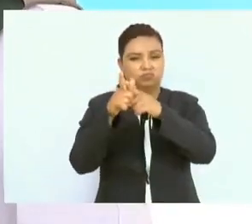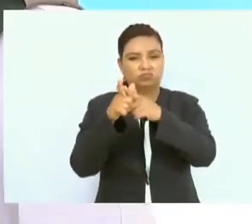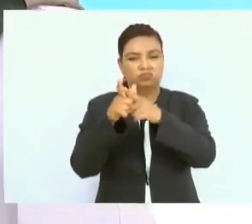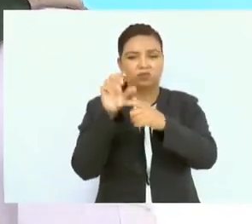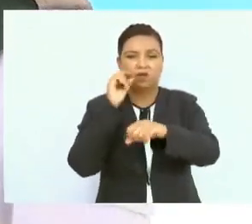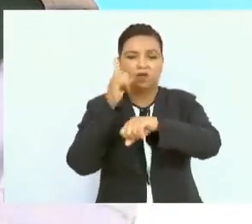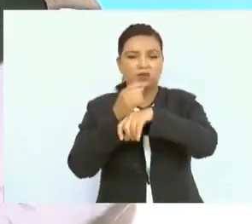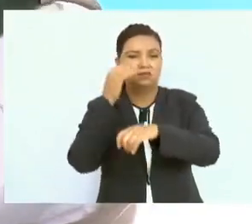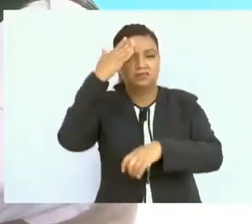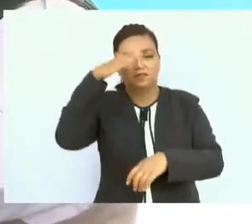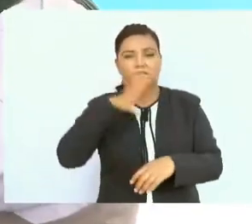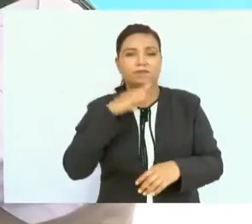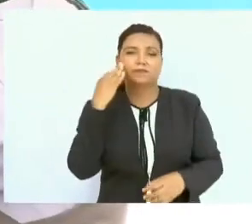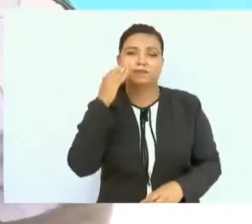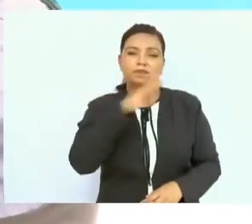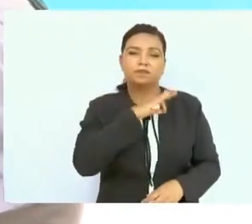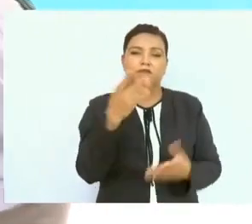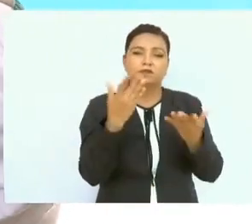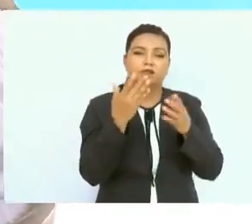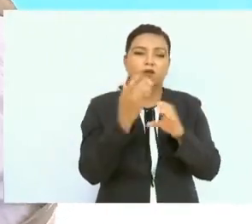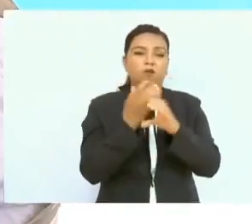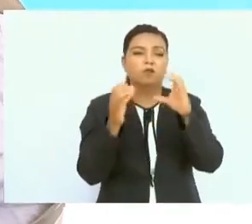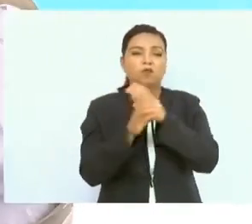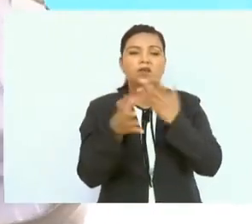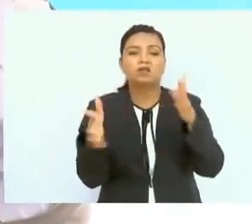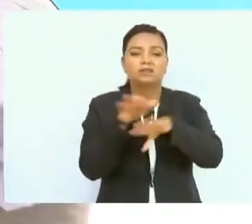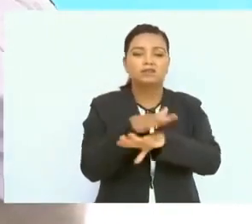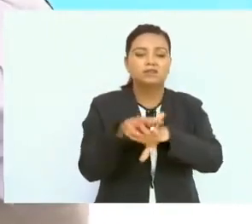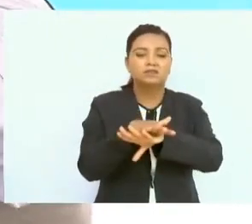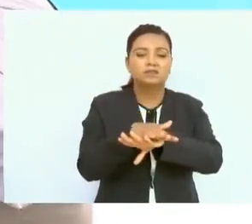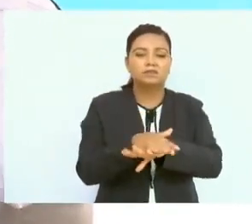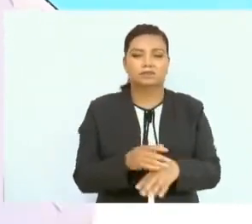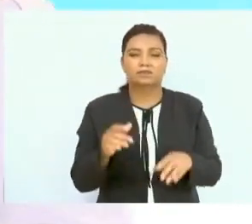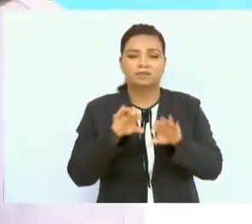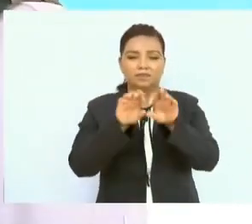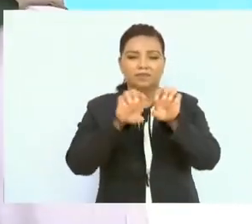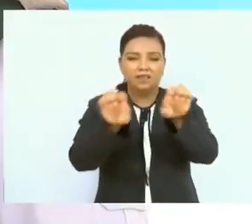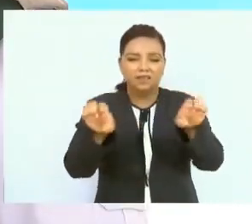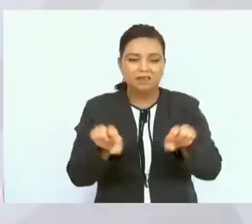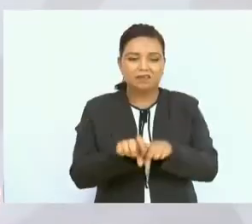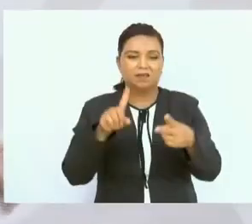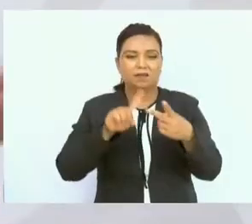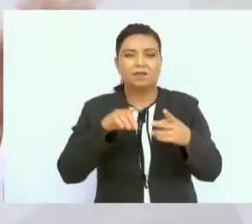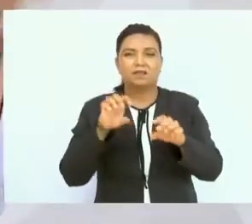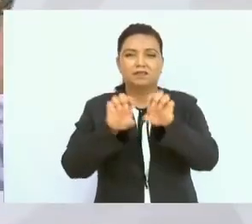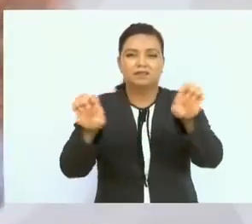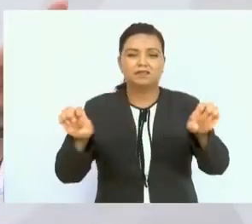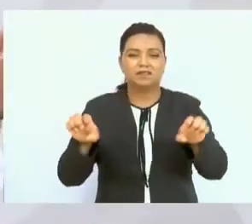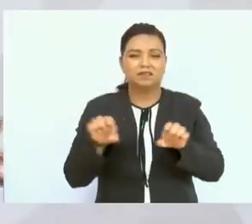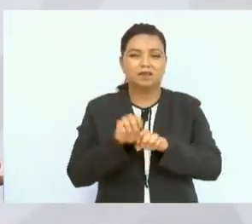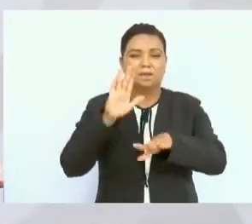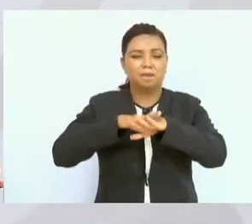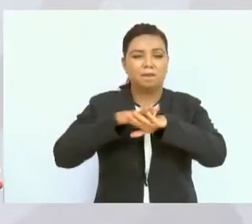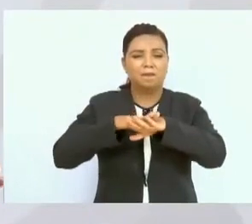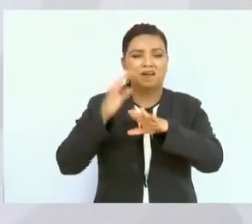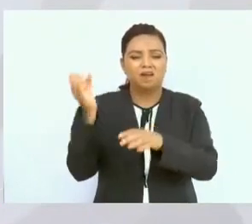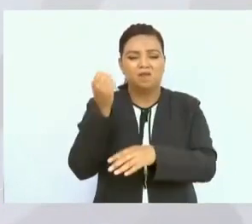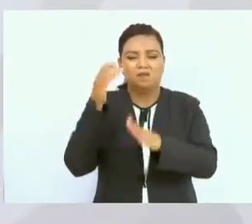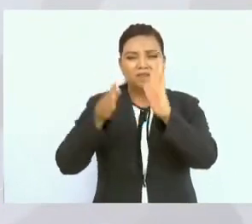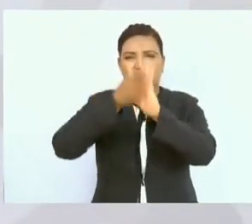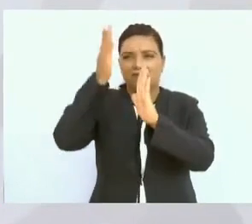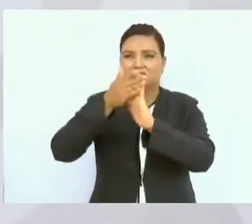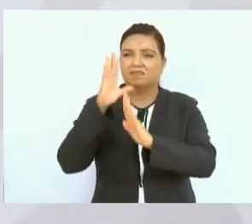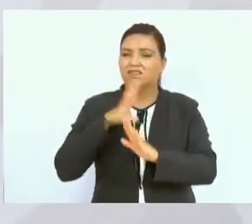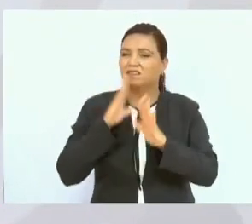sabemos que estaremos a tiempo para hacer las inversiones para la sustitución de equipo, para el reforzamiento de la infraestructura ya